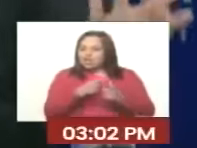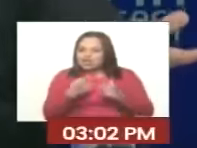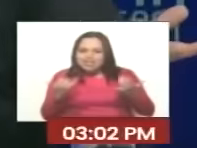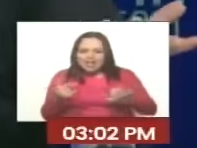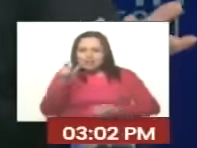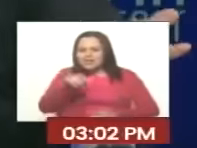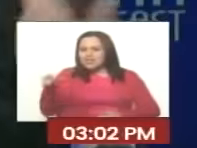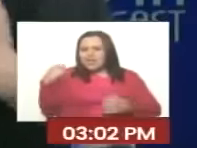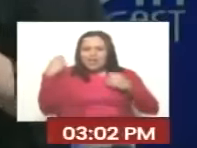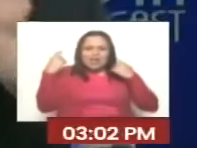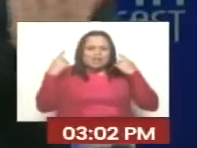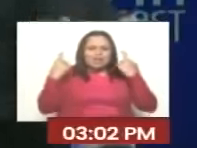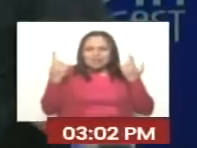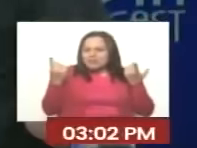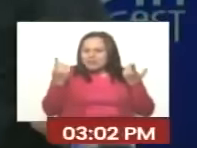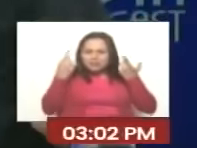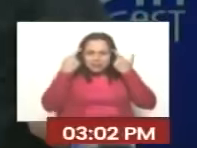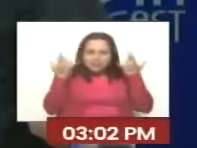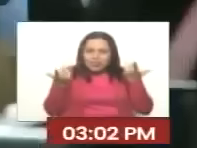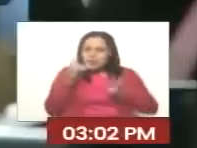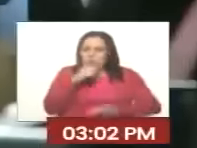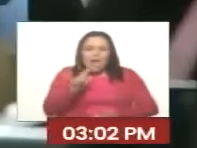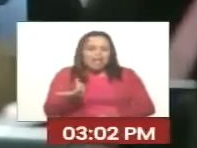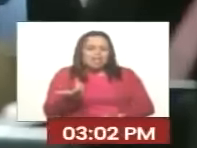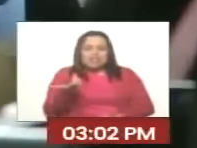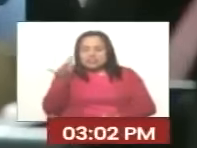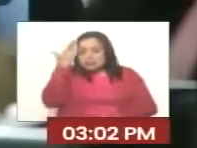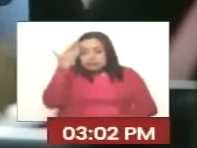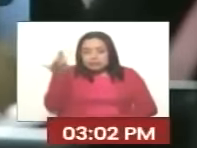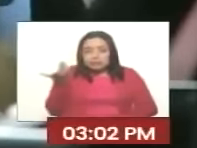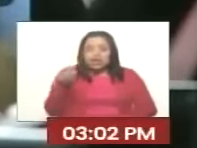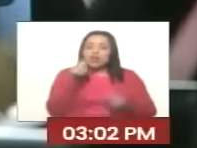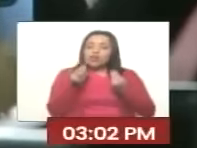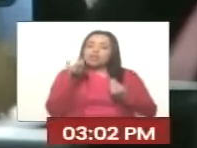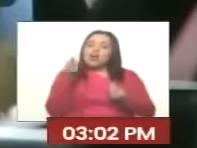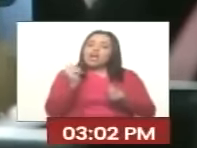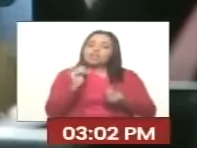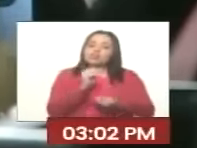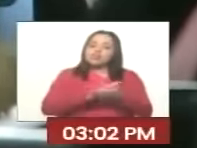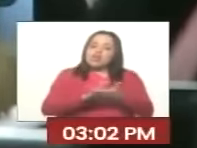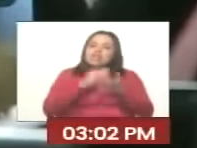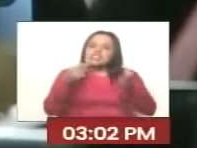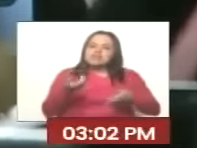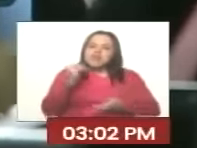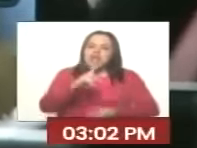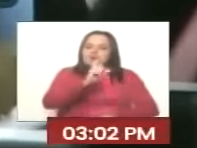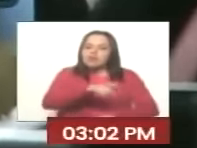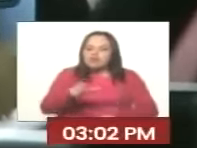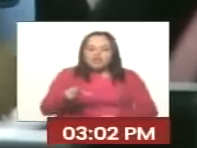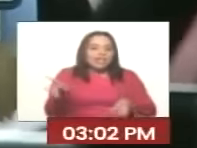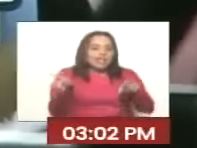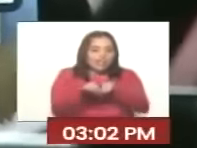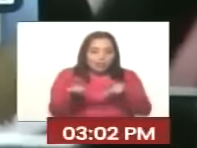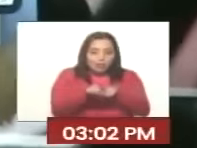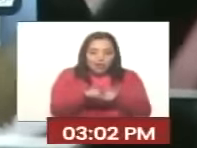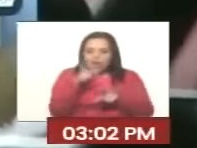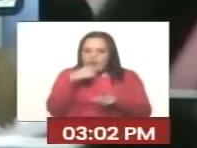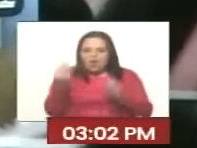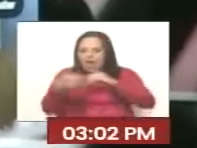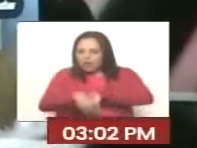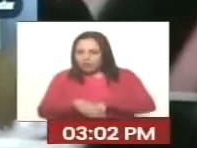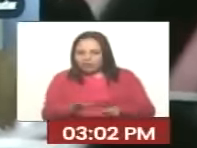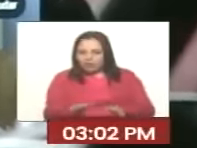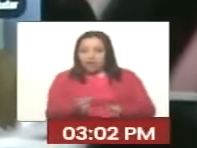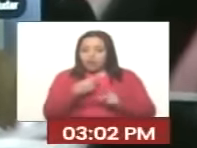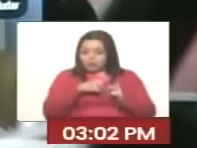gente... ¿Cómo tú vas a remediar eso? Siempre va a haber, lamentablemente, gente así. Ahora, yo digo